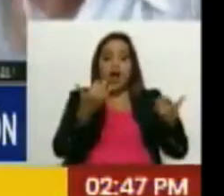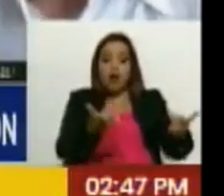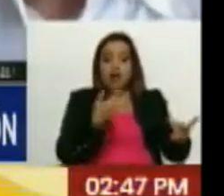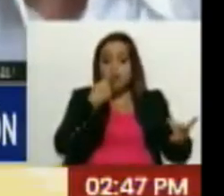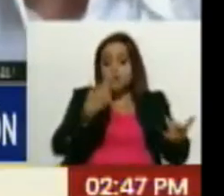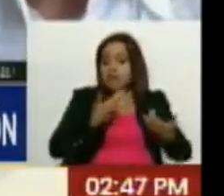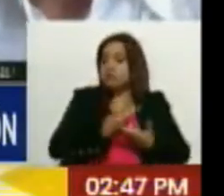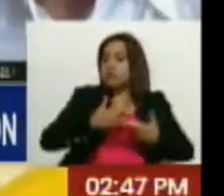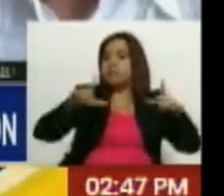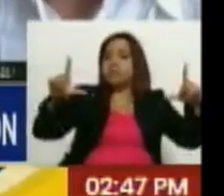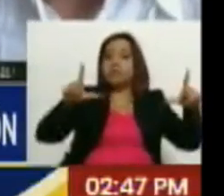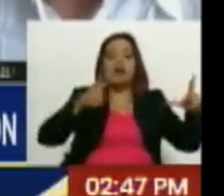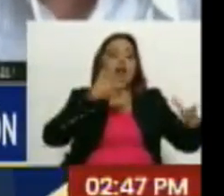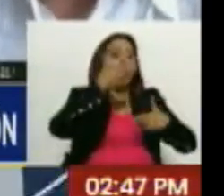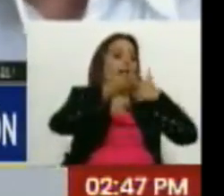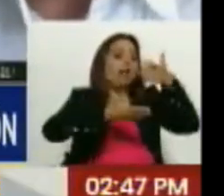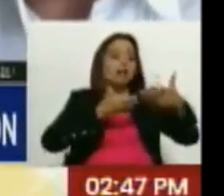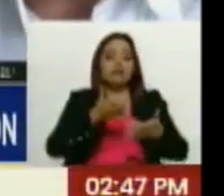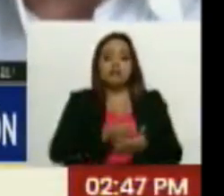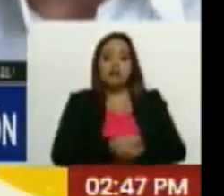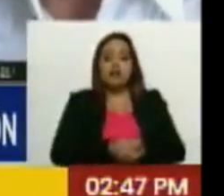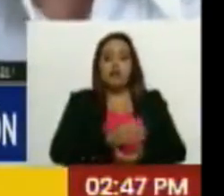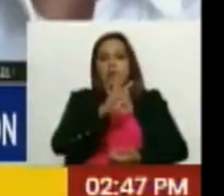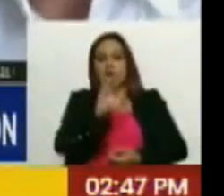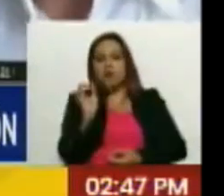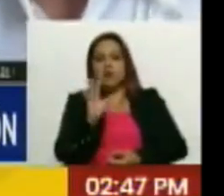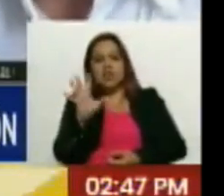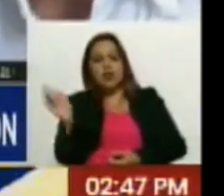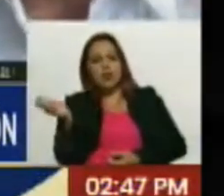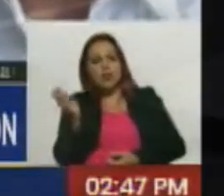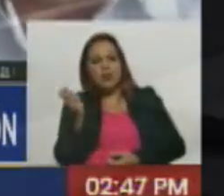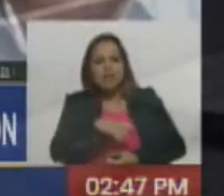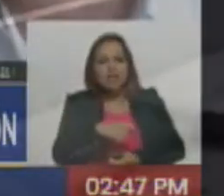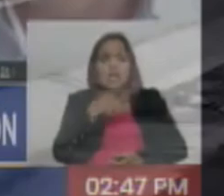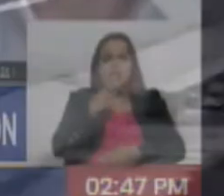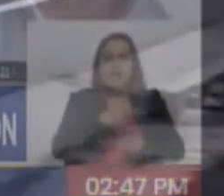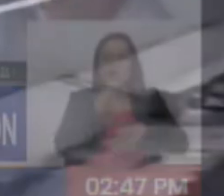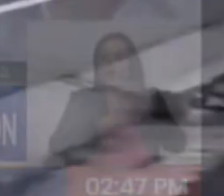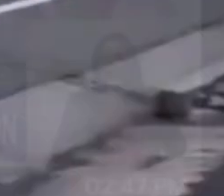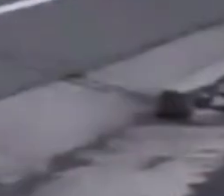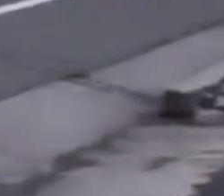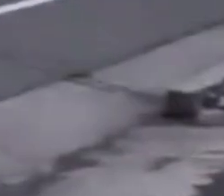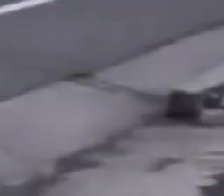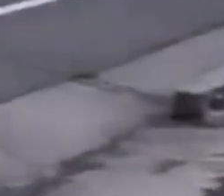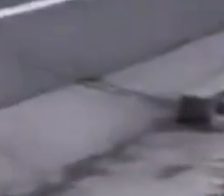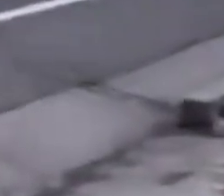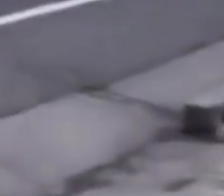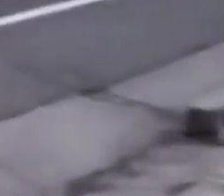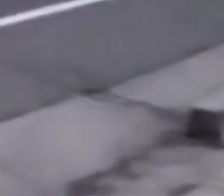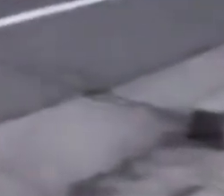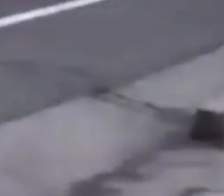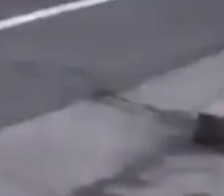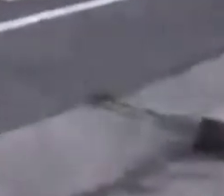incluso desembolsadamente: en estos 4 o 5 meses tengo que hacer todo lo que no he podido hacer.